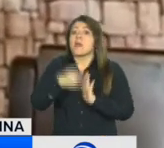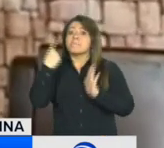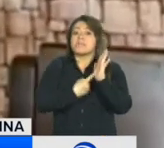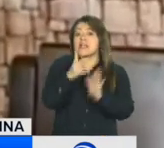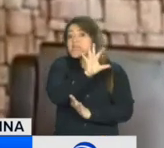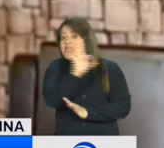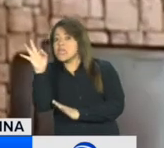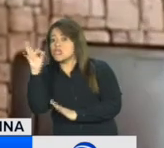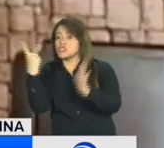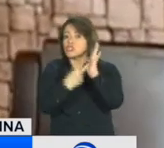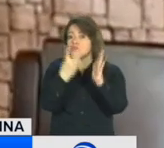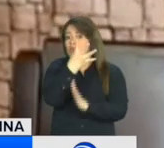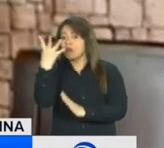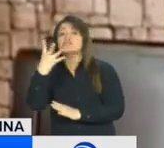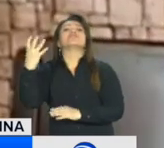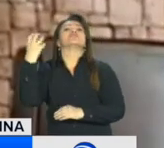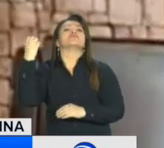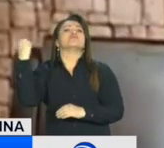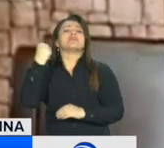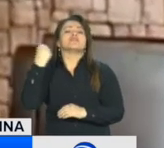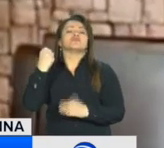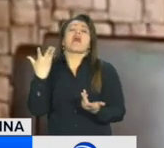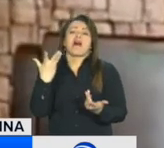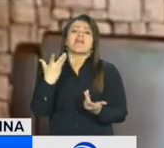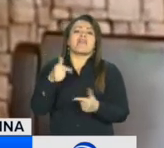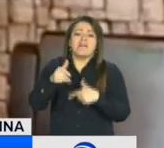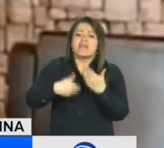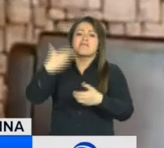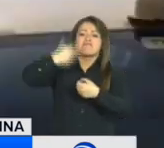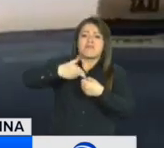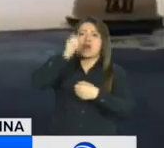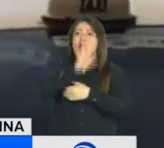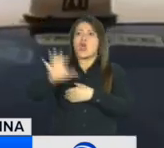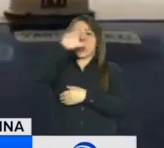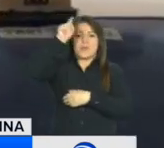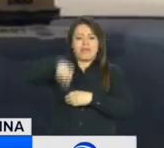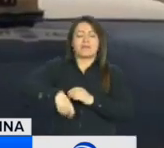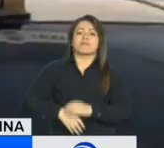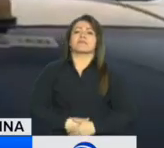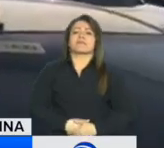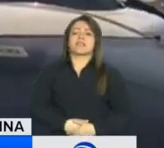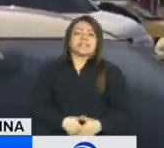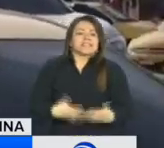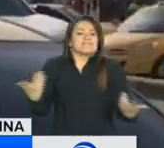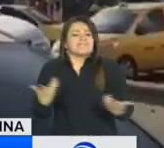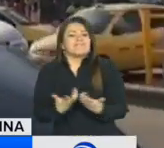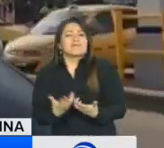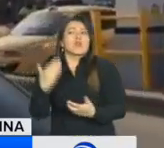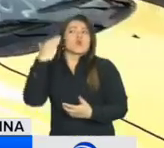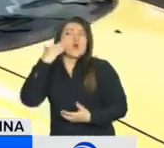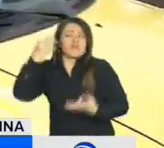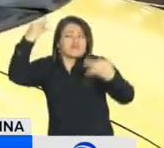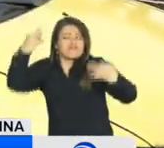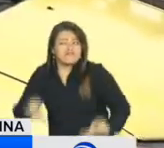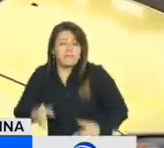1.500 y 2.400 pesos en el galón de los combustibles en Colombia. Pese a que aún se desconoce el día y la hora para